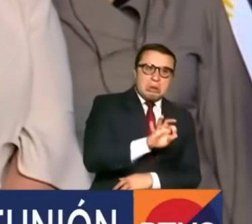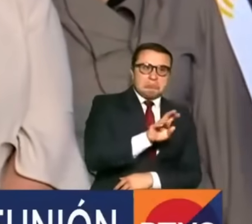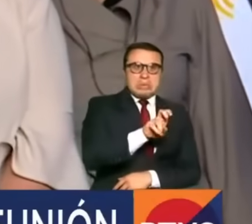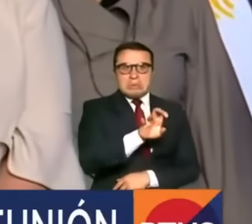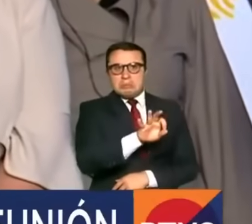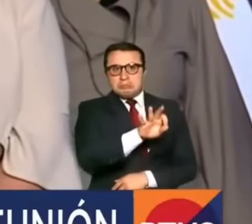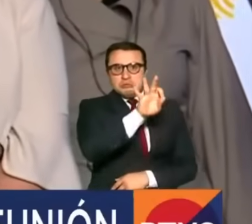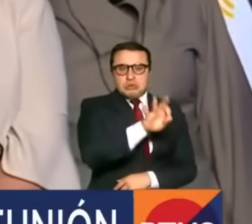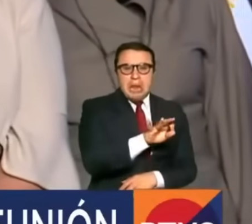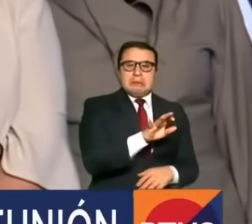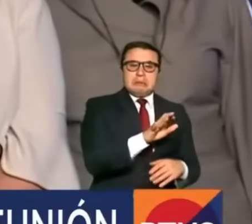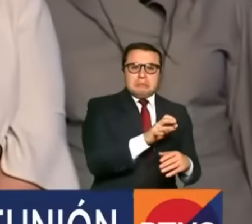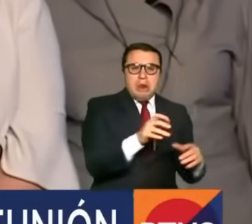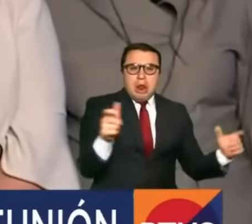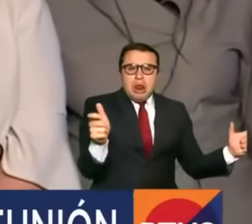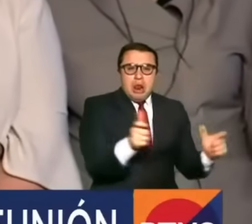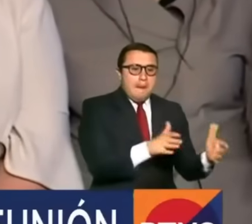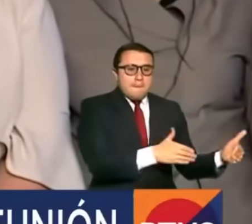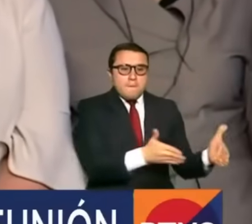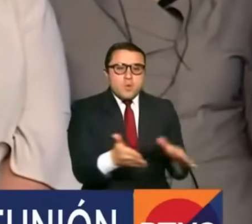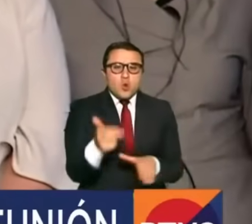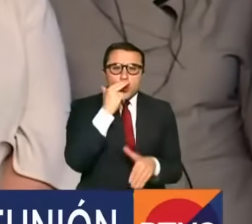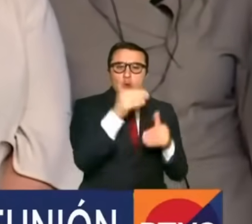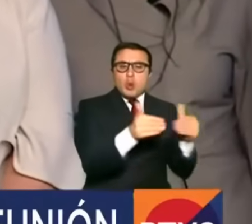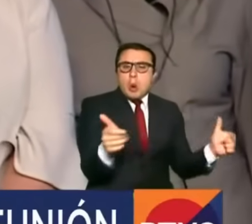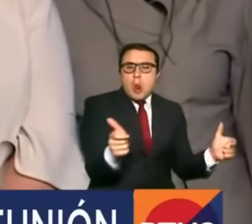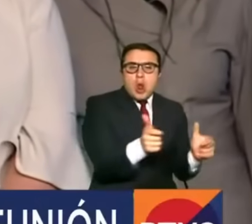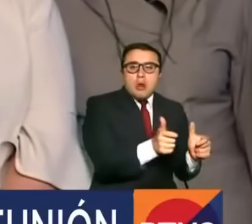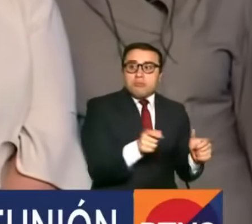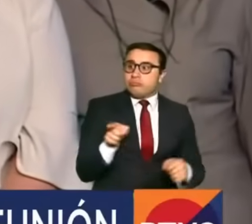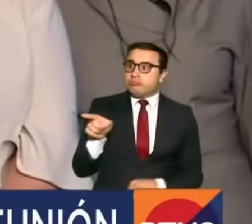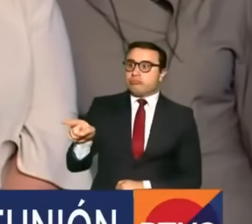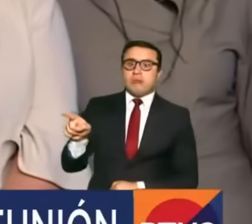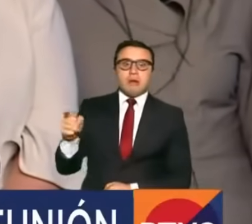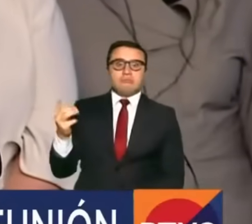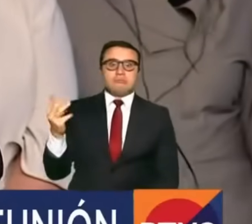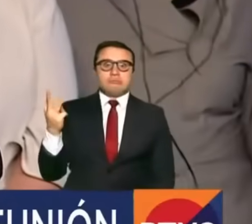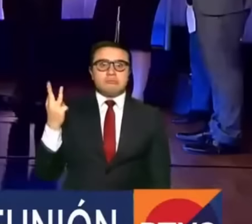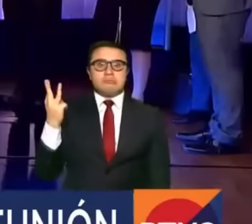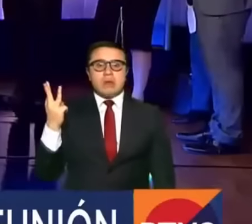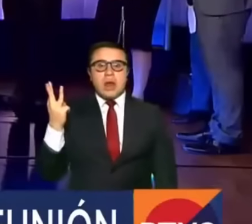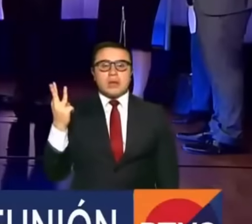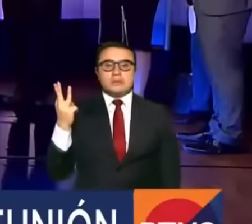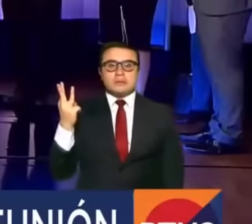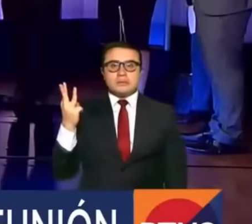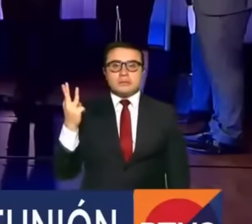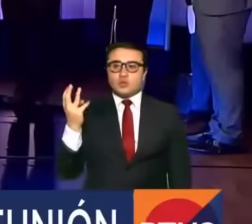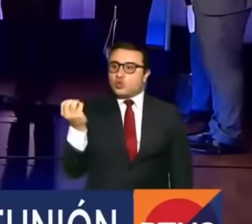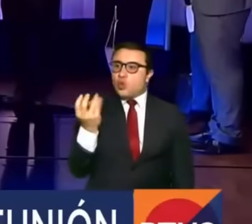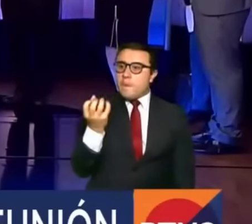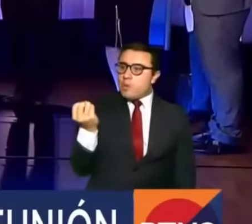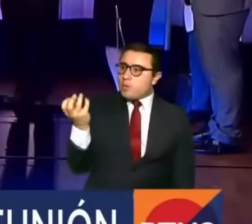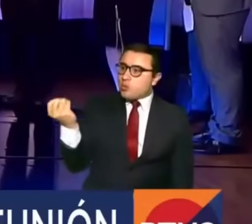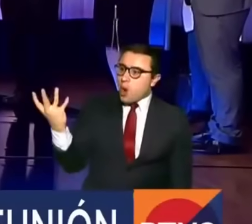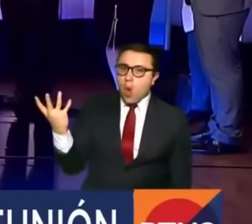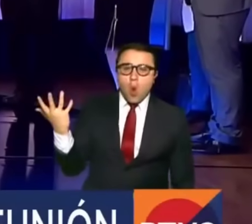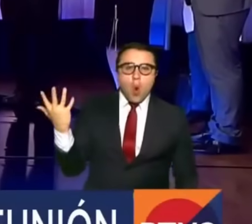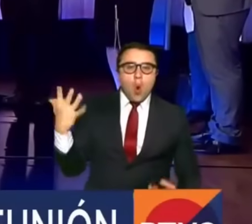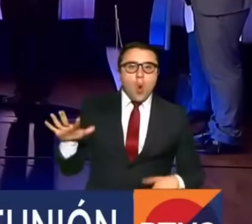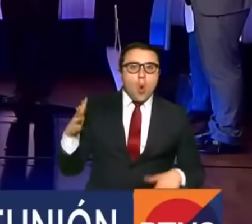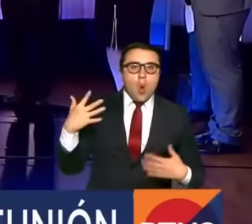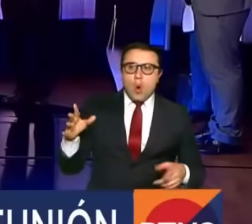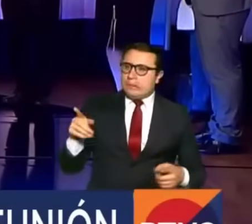mortalidad infantil, en estas regiones alcanza 3 dígitos, que marca la